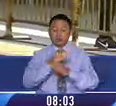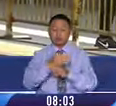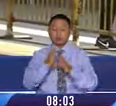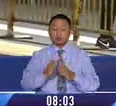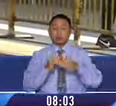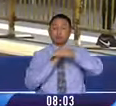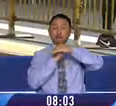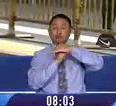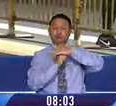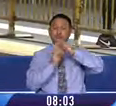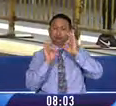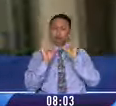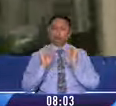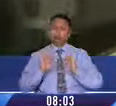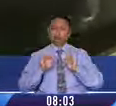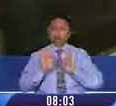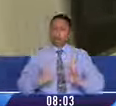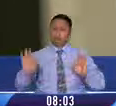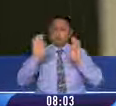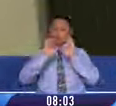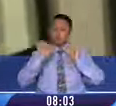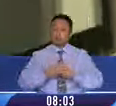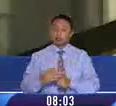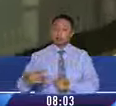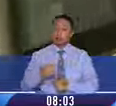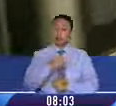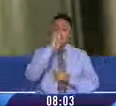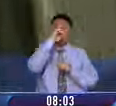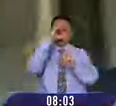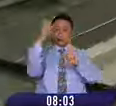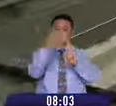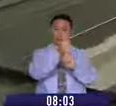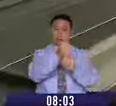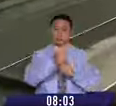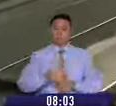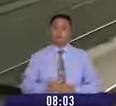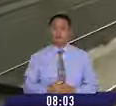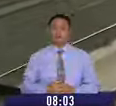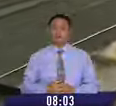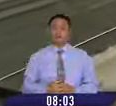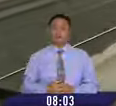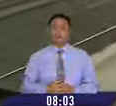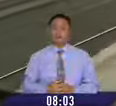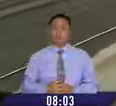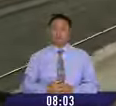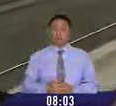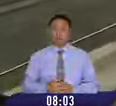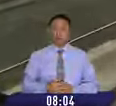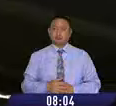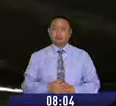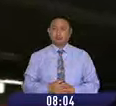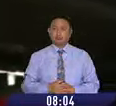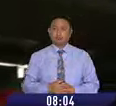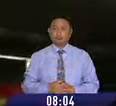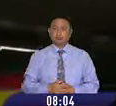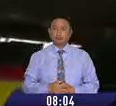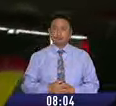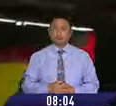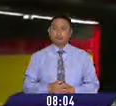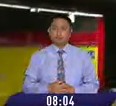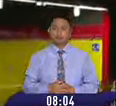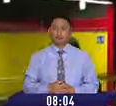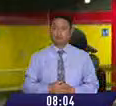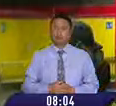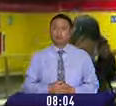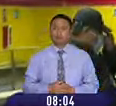del metro será clave para cumplir con sus metas de gobierno. En Quito informó